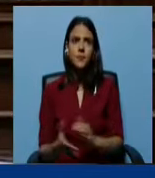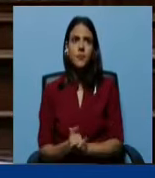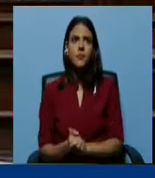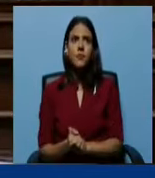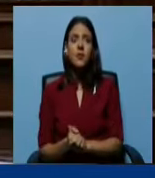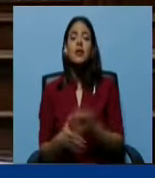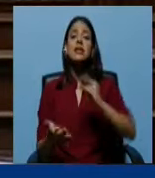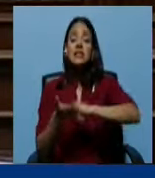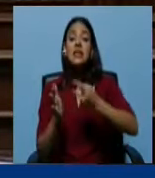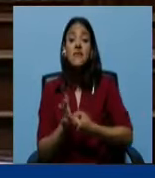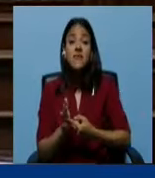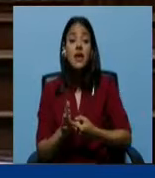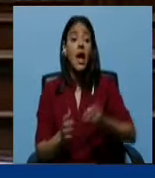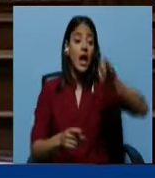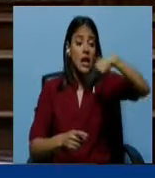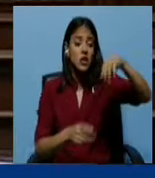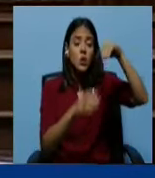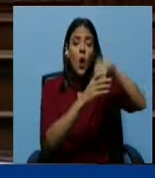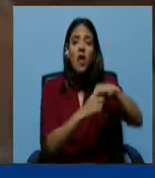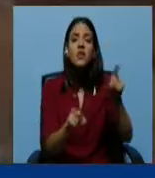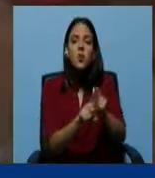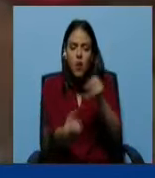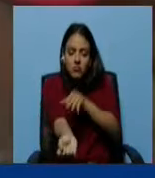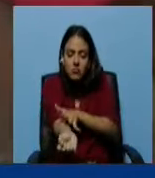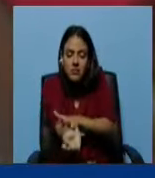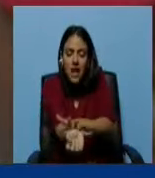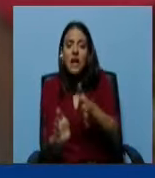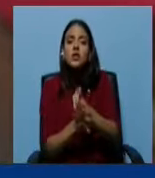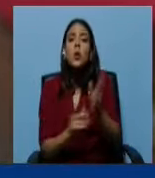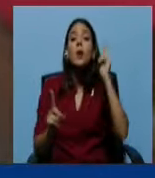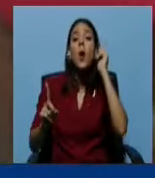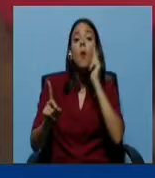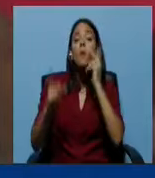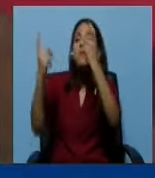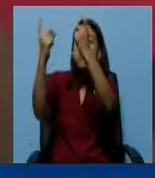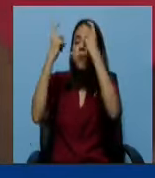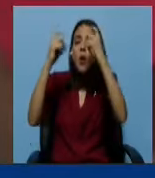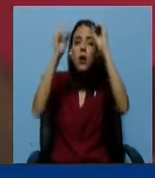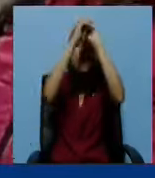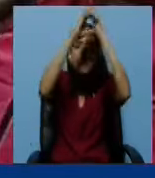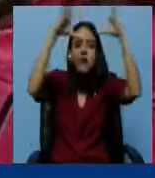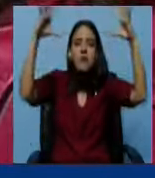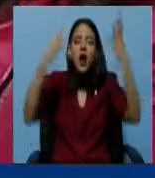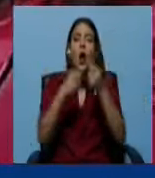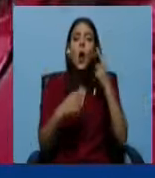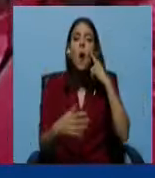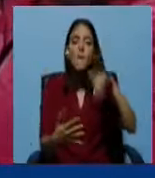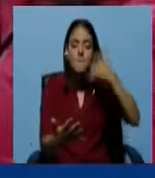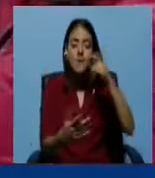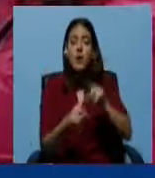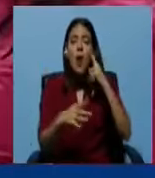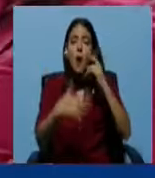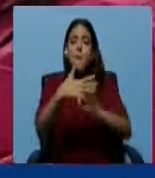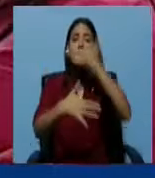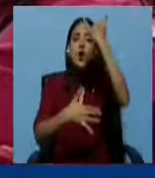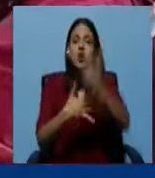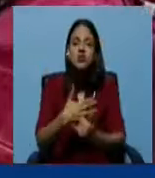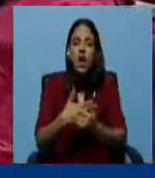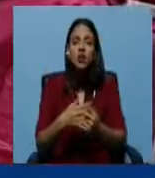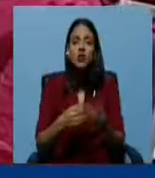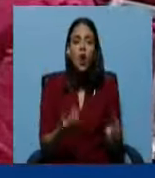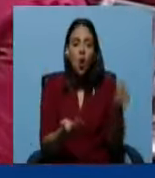el bolivarianismo original con un proyecto del siglo XXI o para el siglo